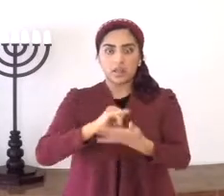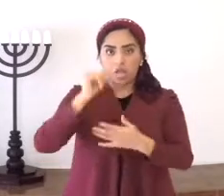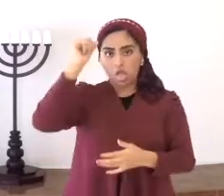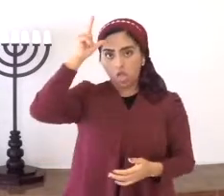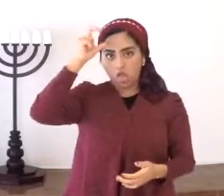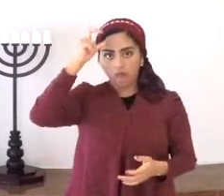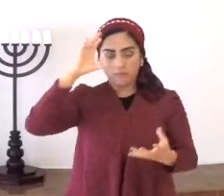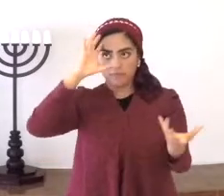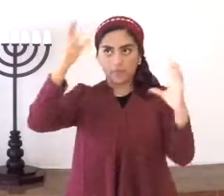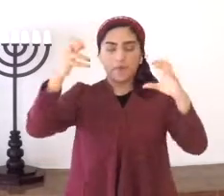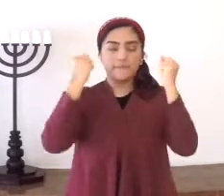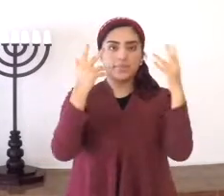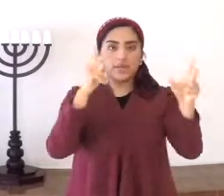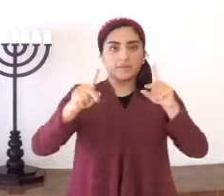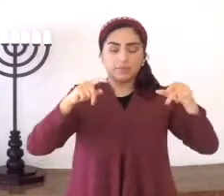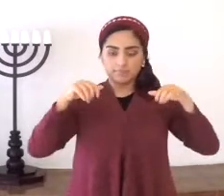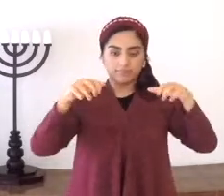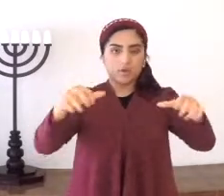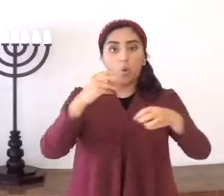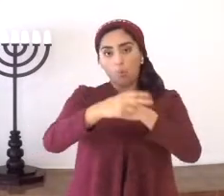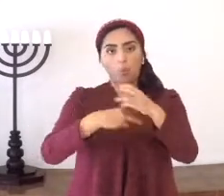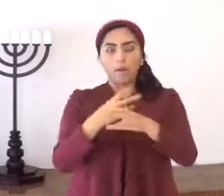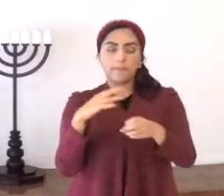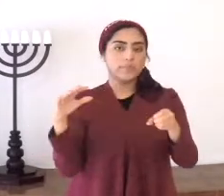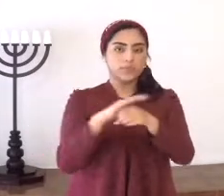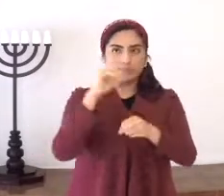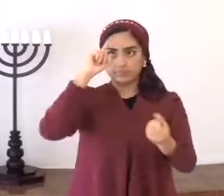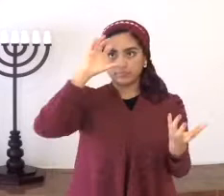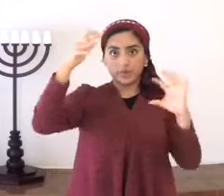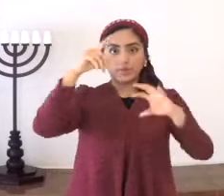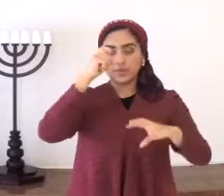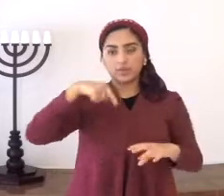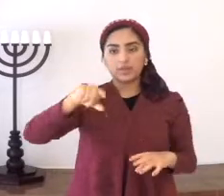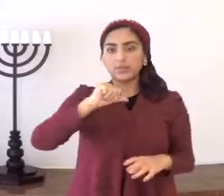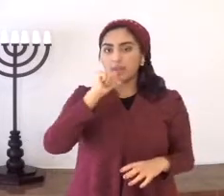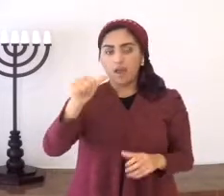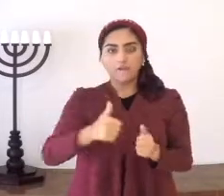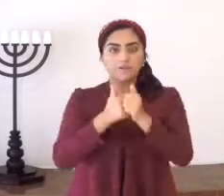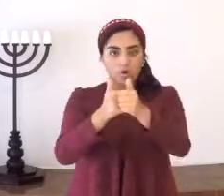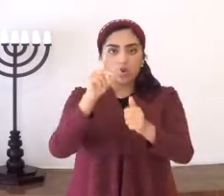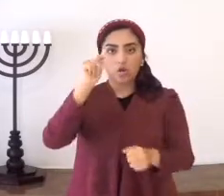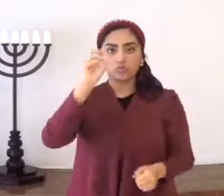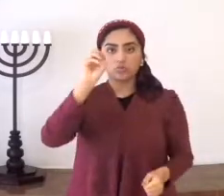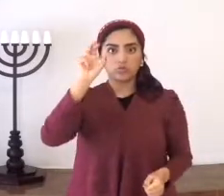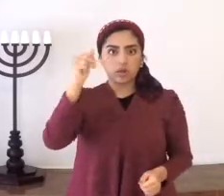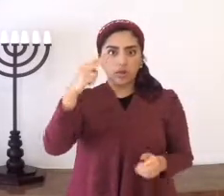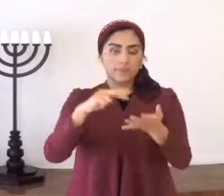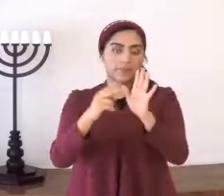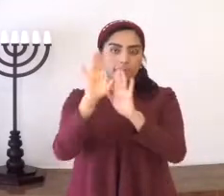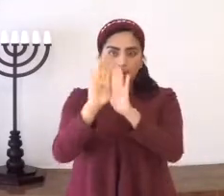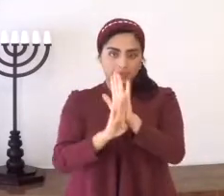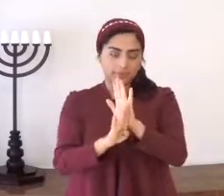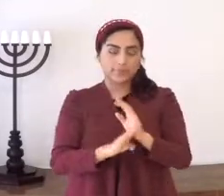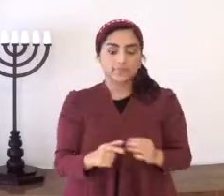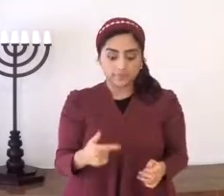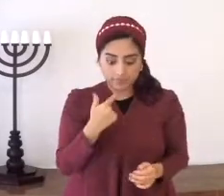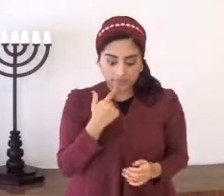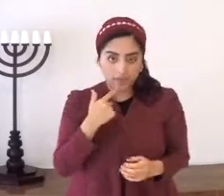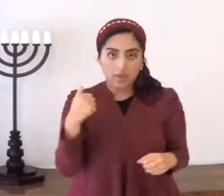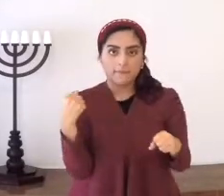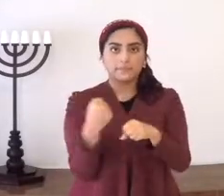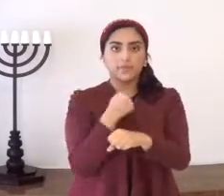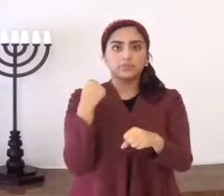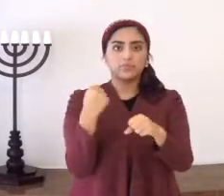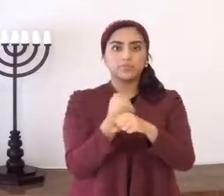que no será ahora, que el diablo está confundiendo a medio mundo, o el mundo entero está confundido, más bien por no seguir la bendita Torah. Y dice aquí